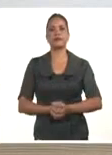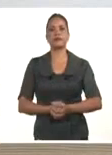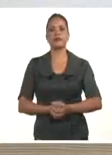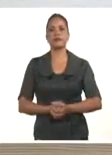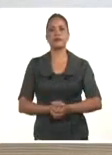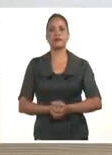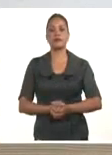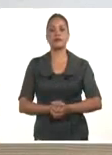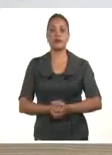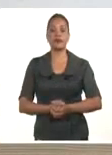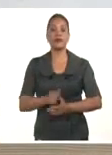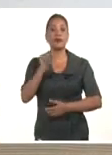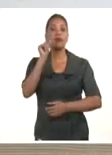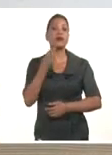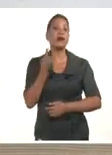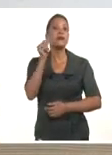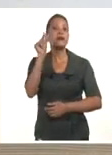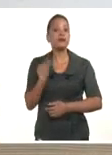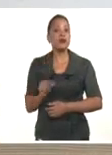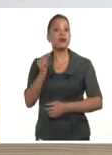fallecida